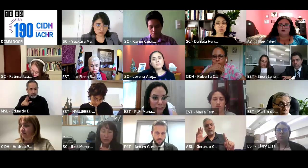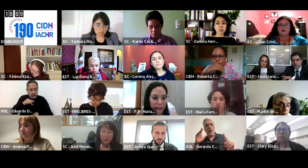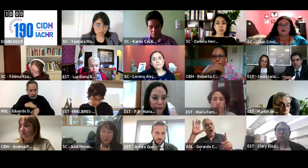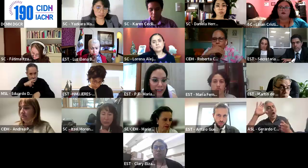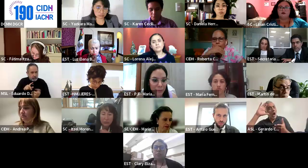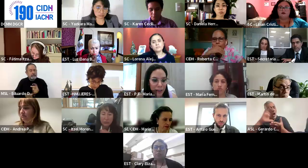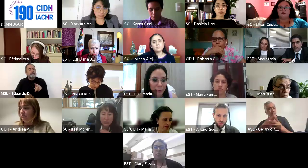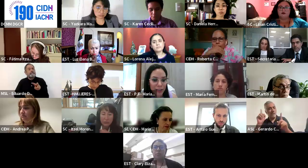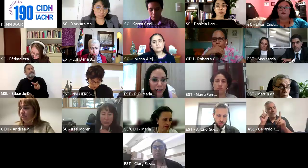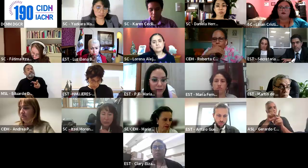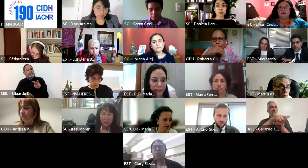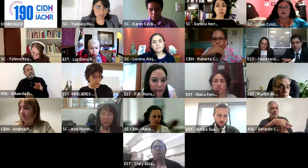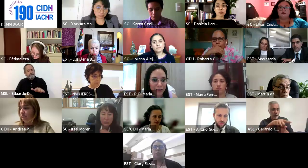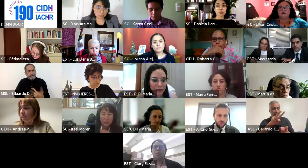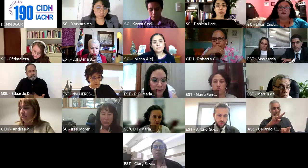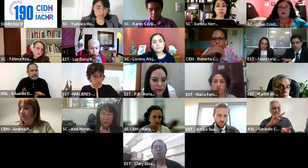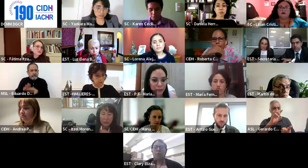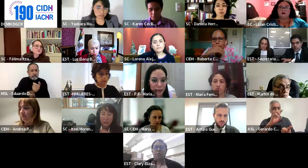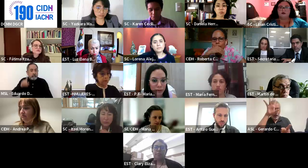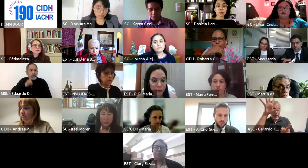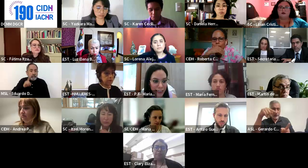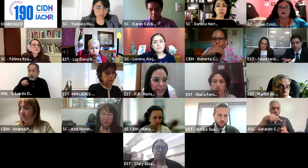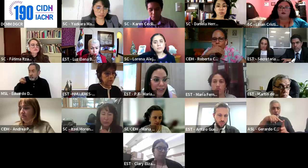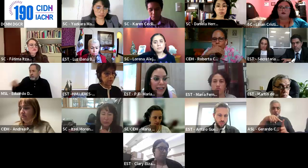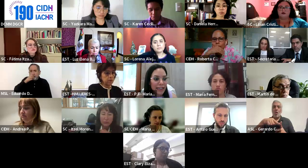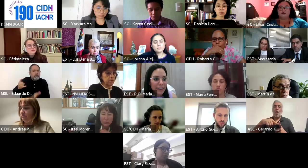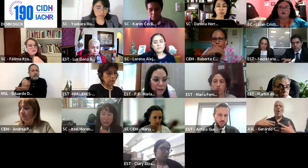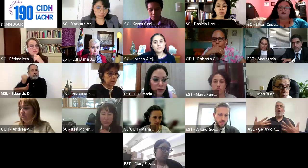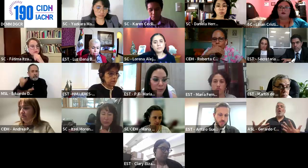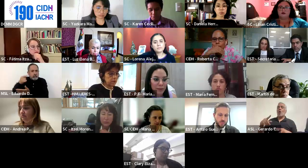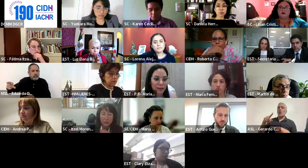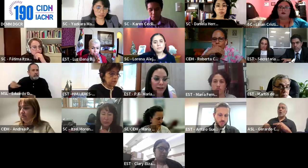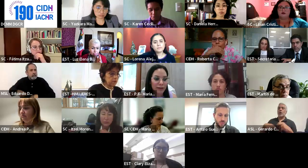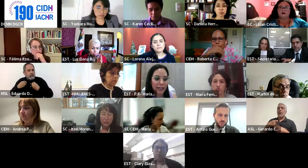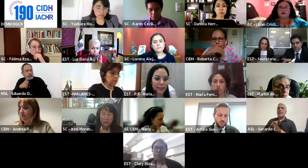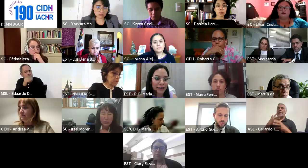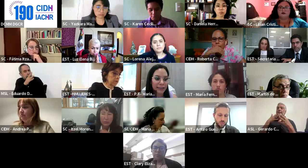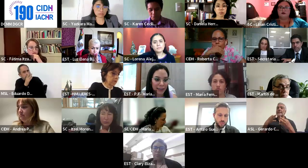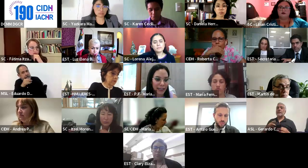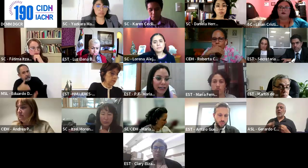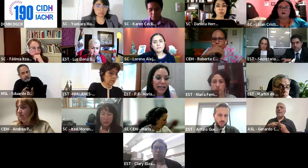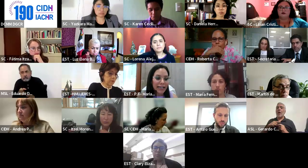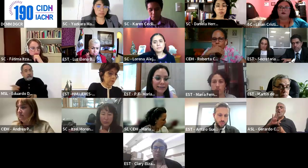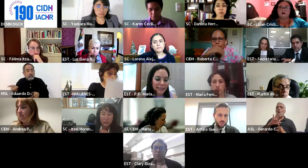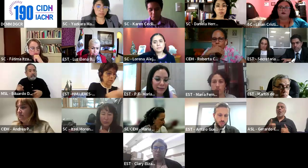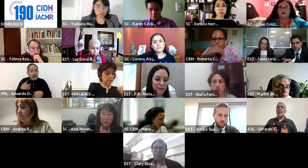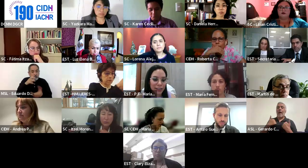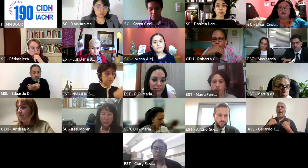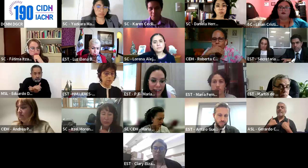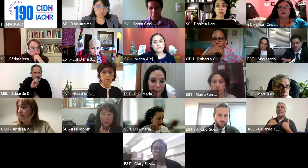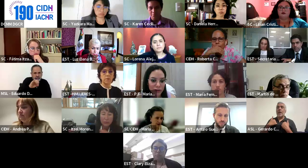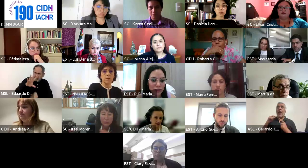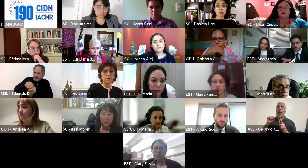lo que impidió que la mujer pudiera tomar decisiones sobre su vida, incluso permitió que fuera internada en